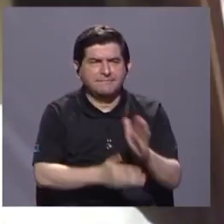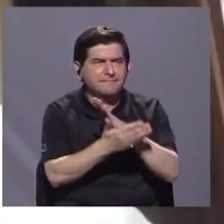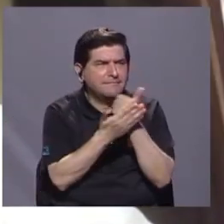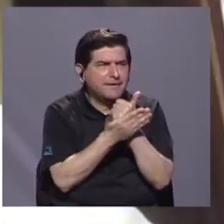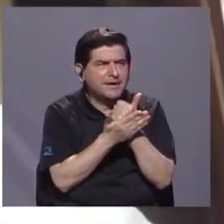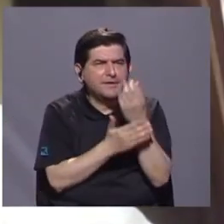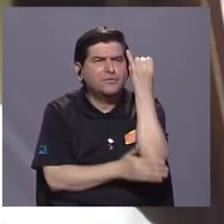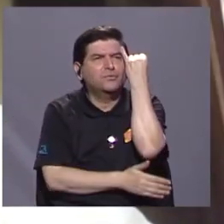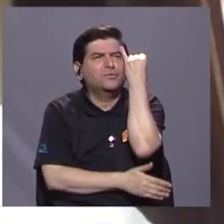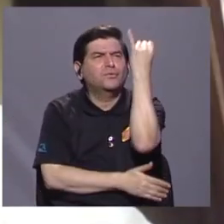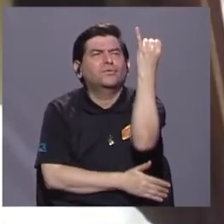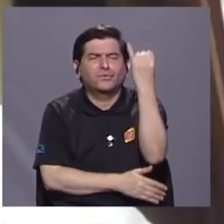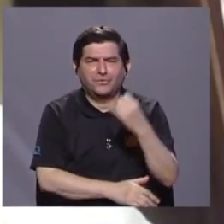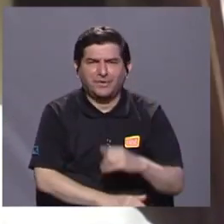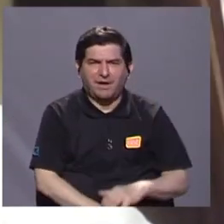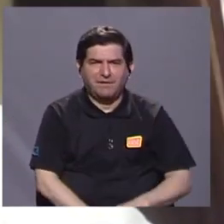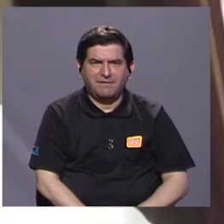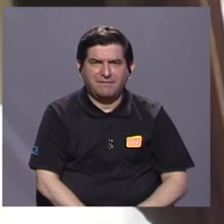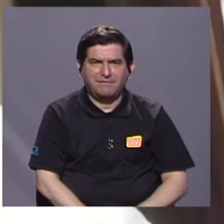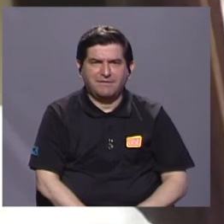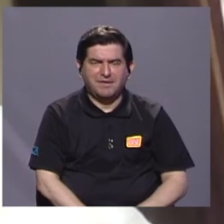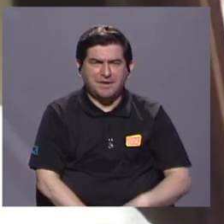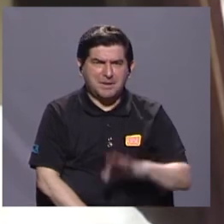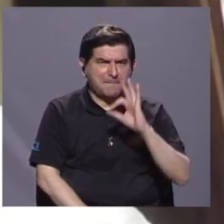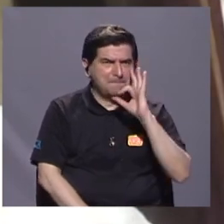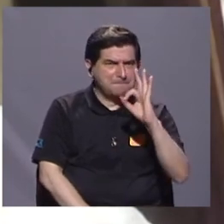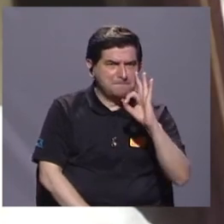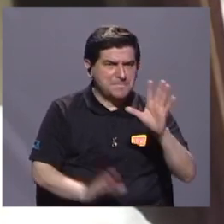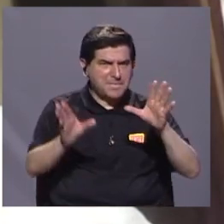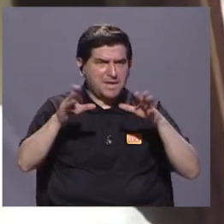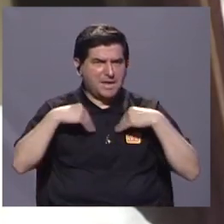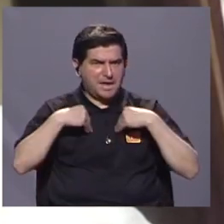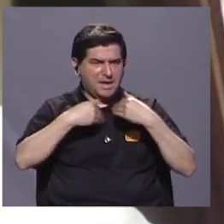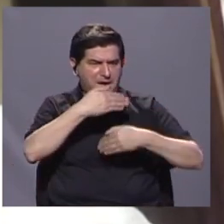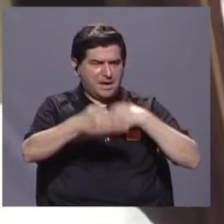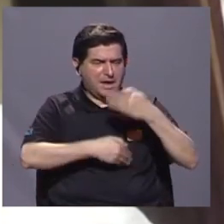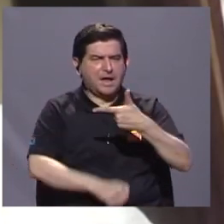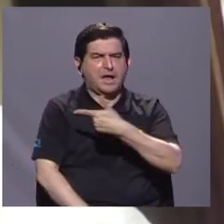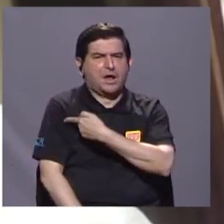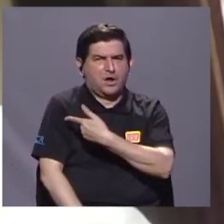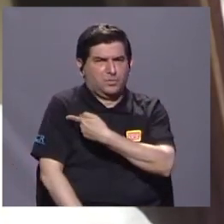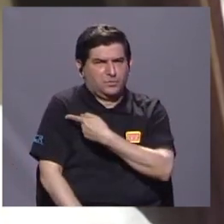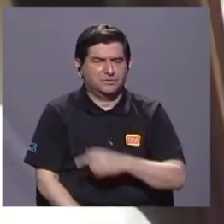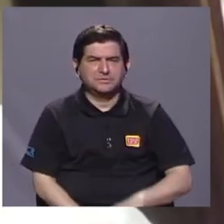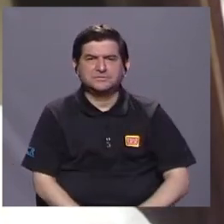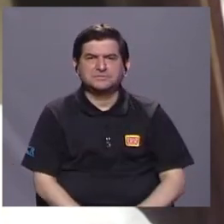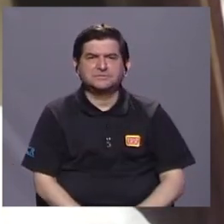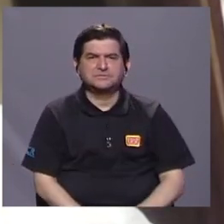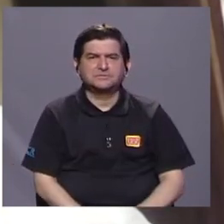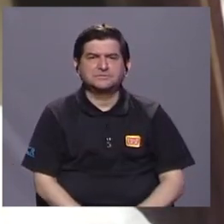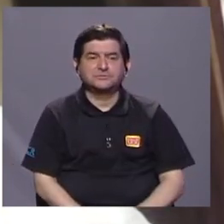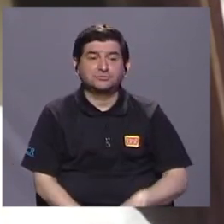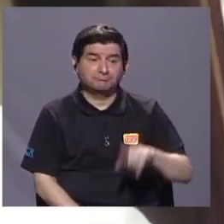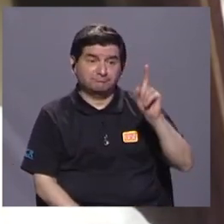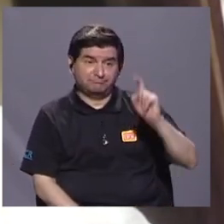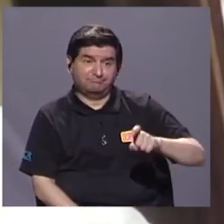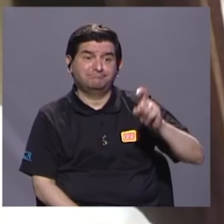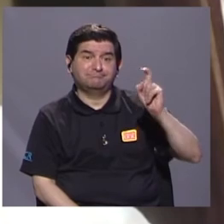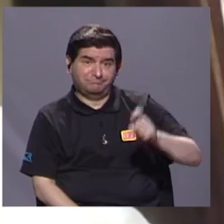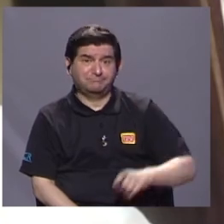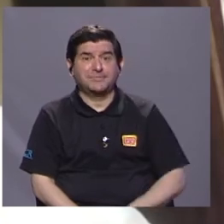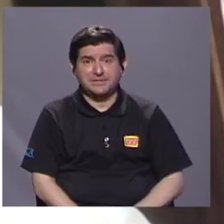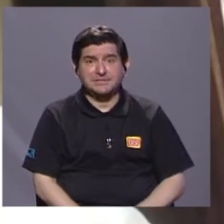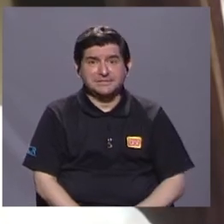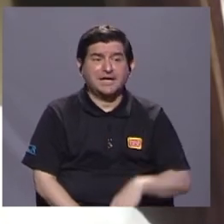hay algunas luces sobre qué tan bien recibidas serían los procesos de vacunación. Creo que es requerido hacer